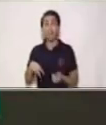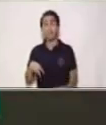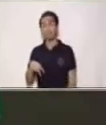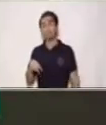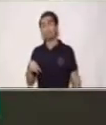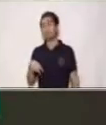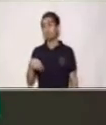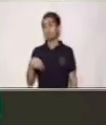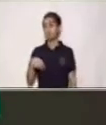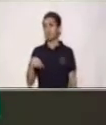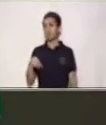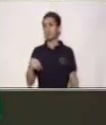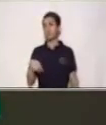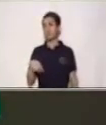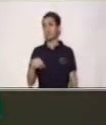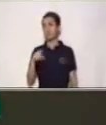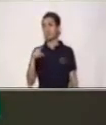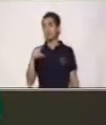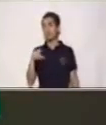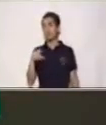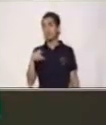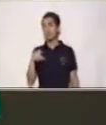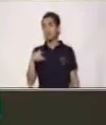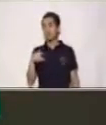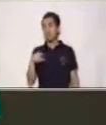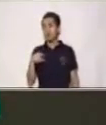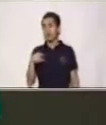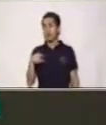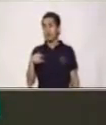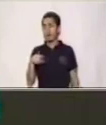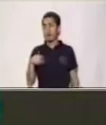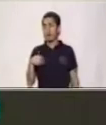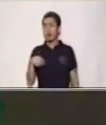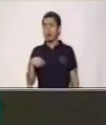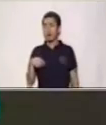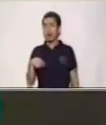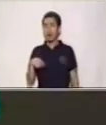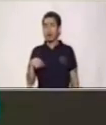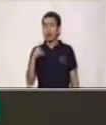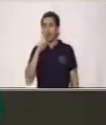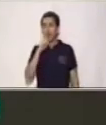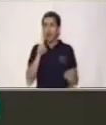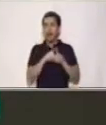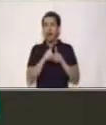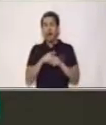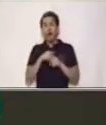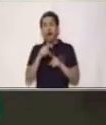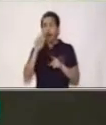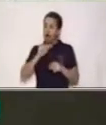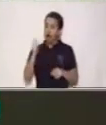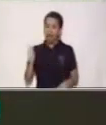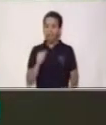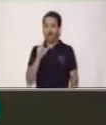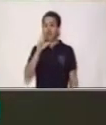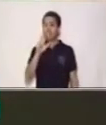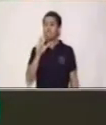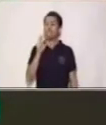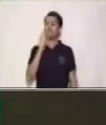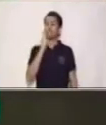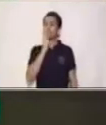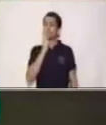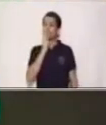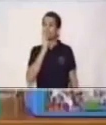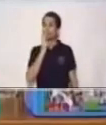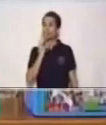vocales también vamos a formar la familia silábica de la N. Por último encontraremos la letra Ch, que es